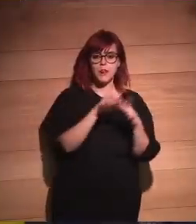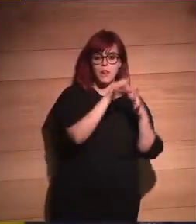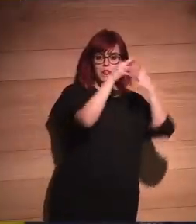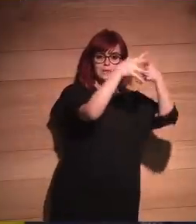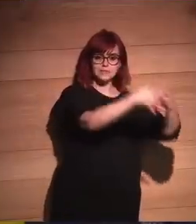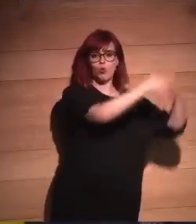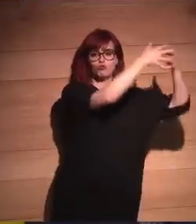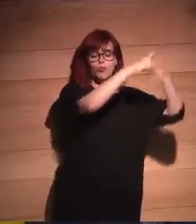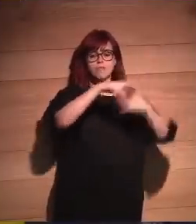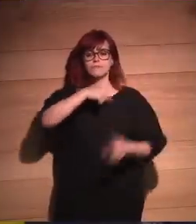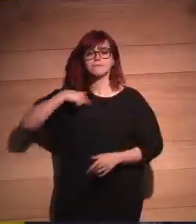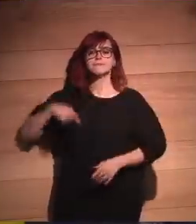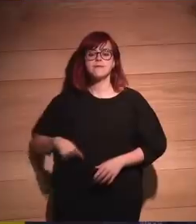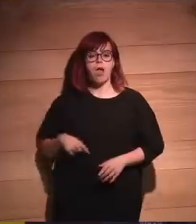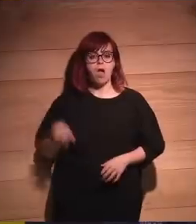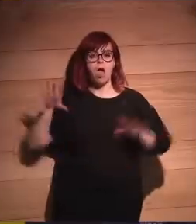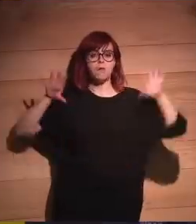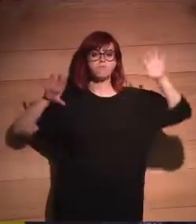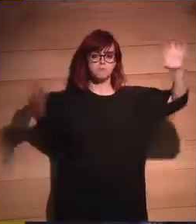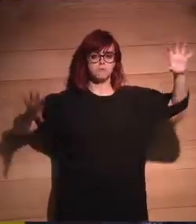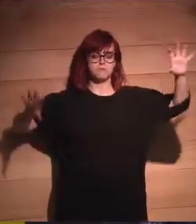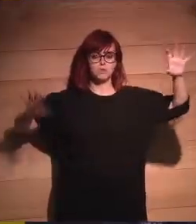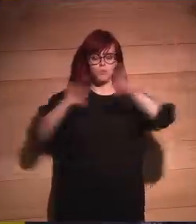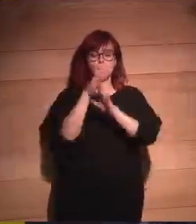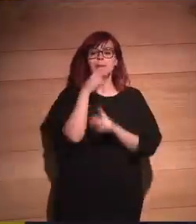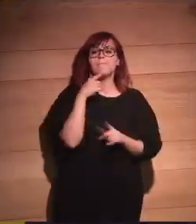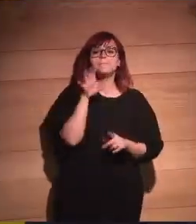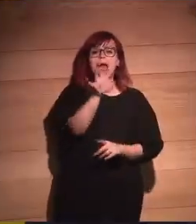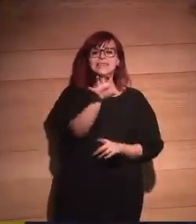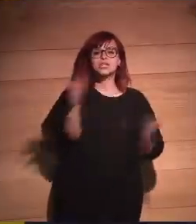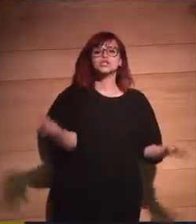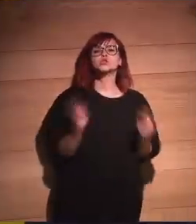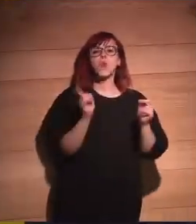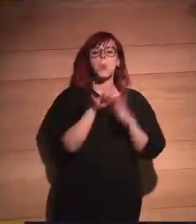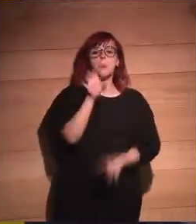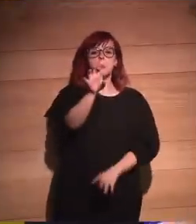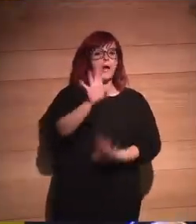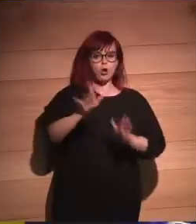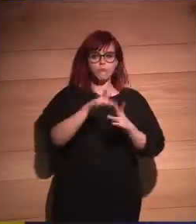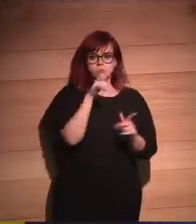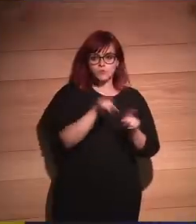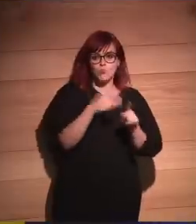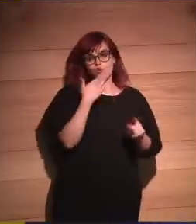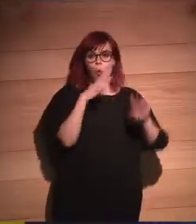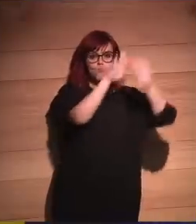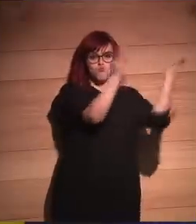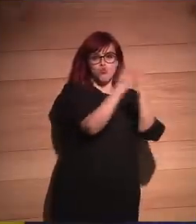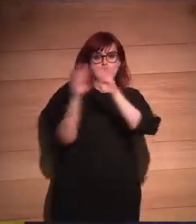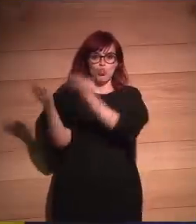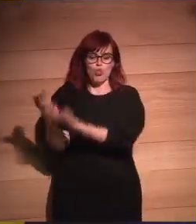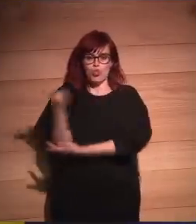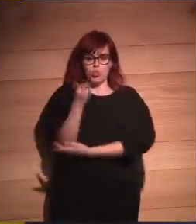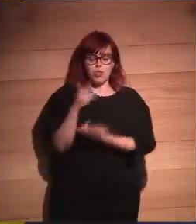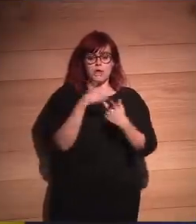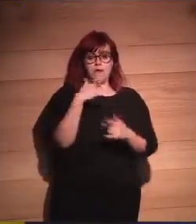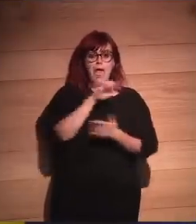Estados Unidos y China, que son países civilizaciones, no son meros estados, son países civilizaciones, ¿no? Y esto nos pilla a